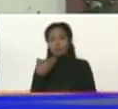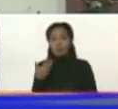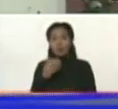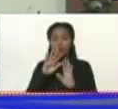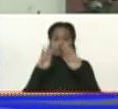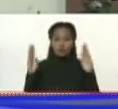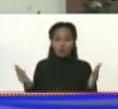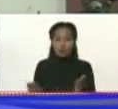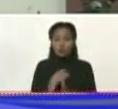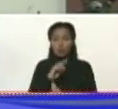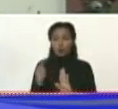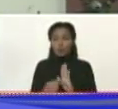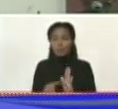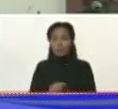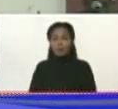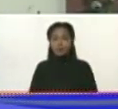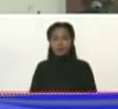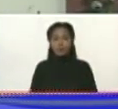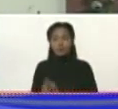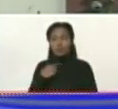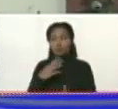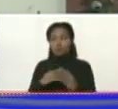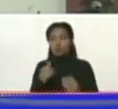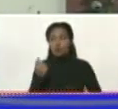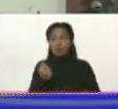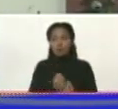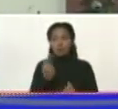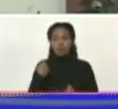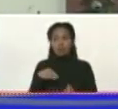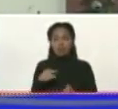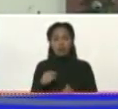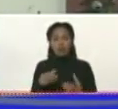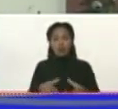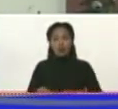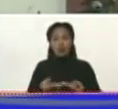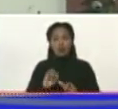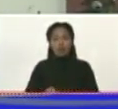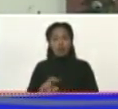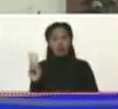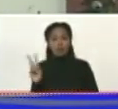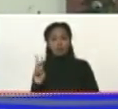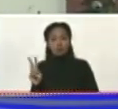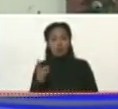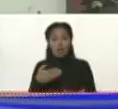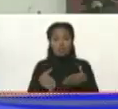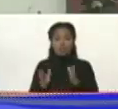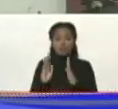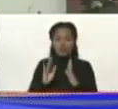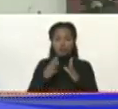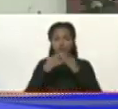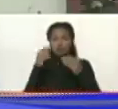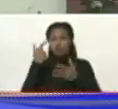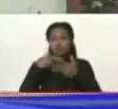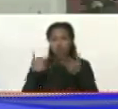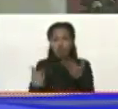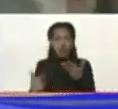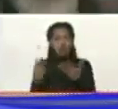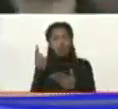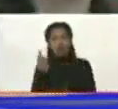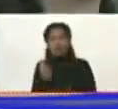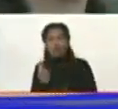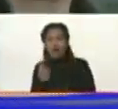del mundo entero y tienen todo el apoyo para tener la sede en Venezuela, su edificio, sus recursos,